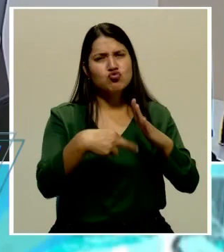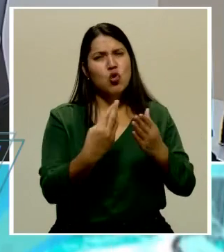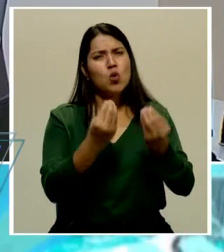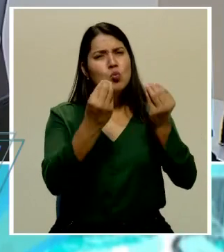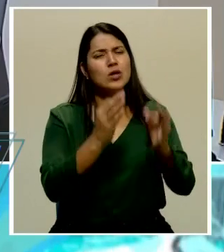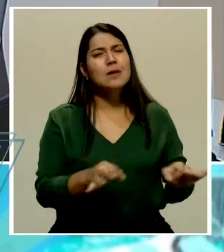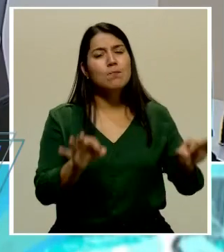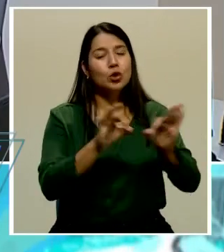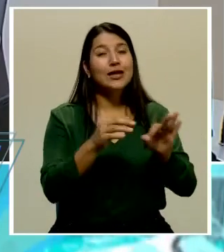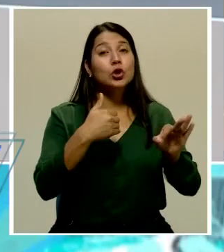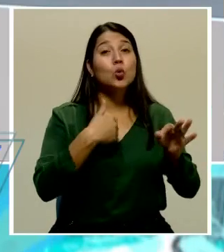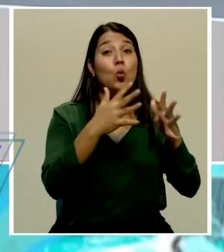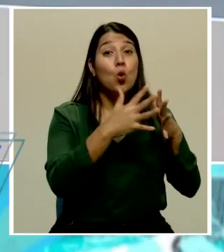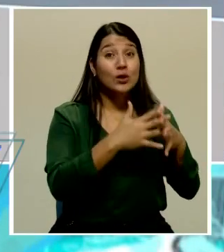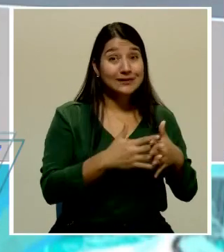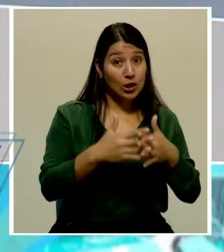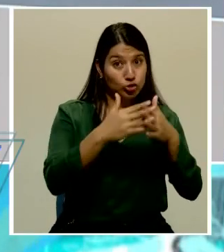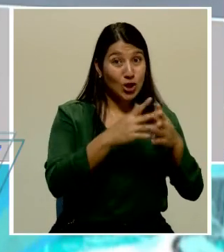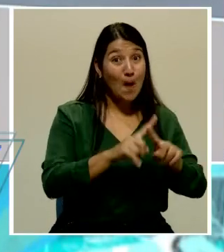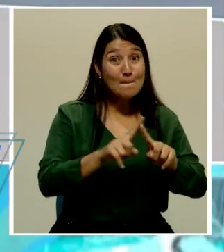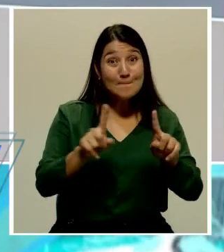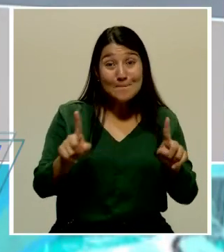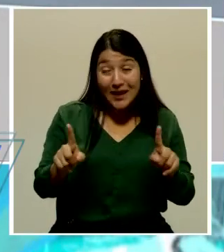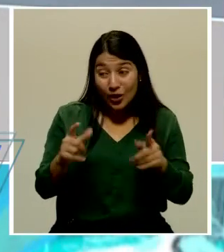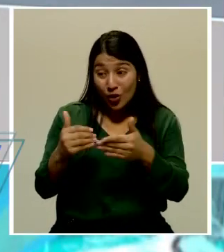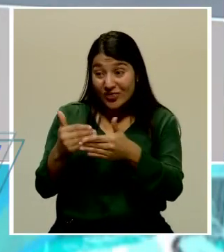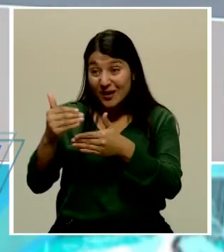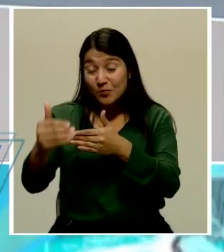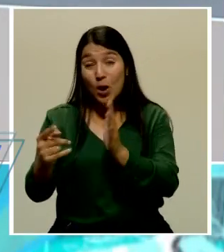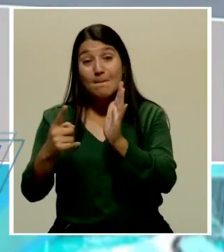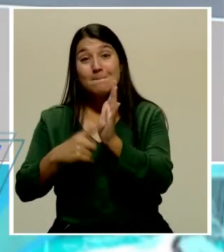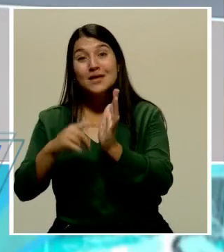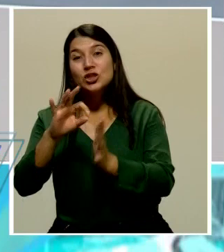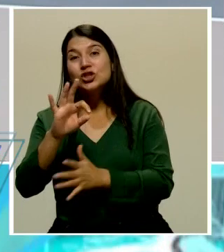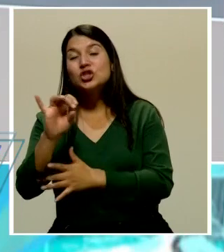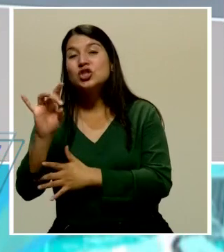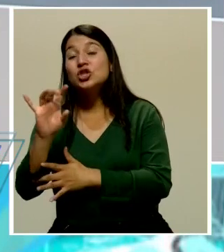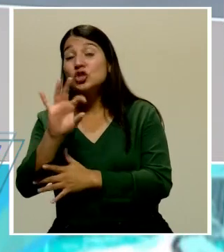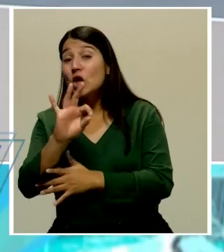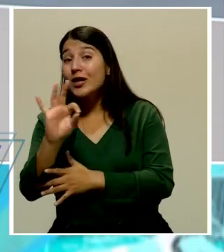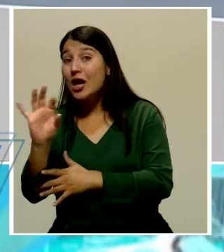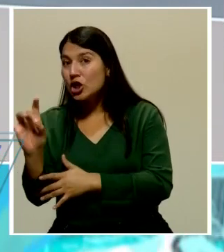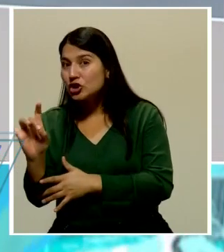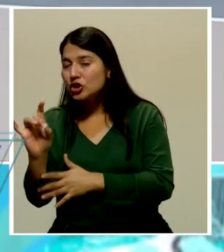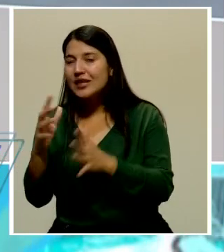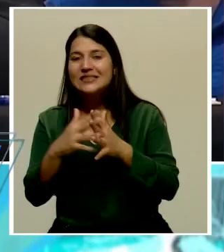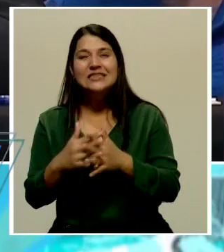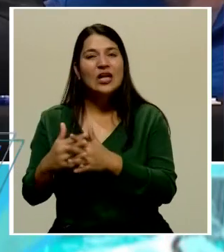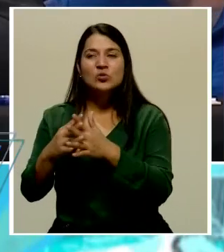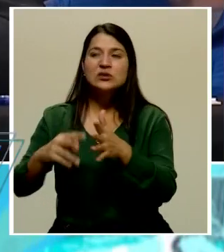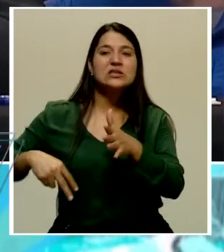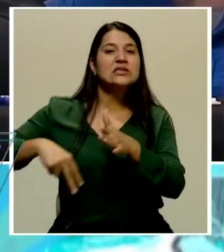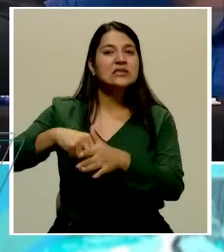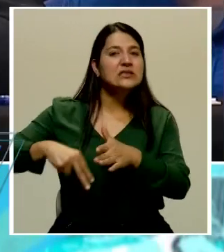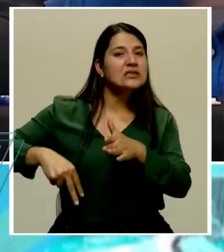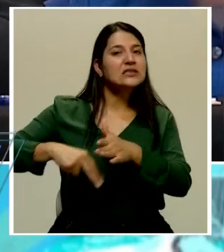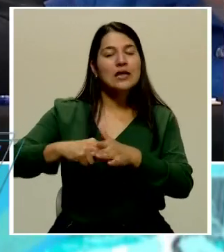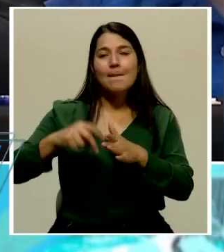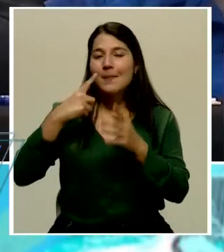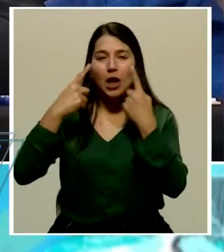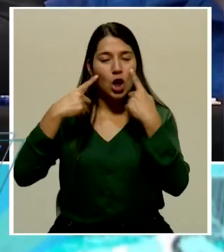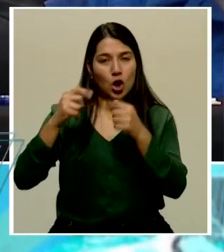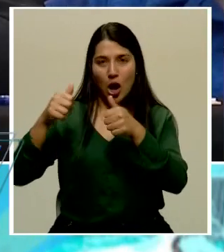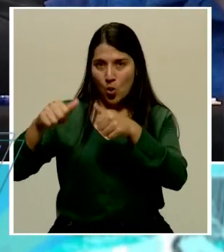bloquea constantemente el intento de que se llegue a un acuerdo. Y aunque Estados Unidos suscribe